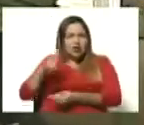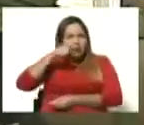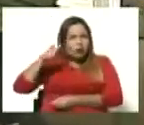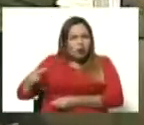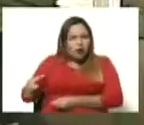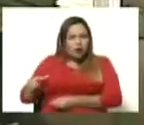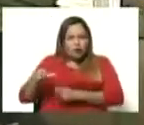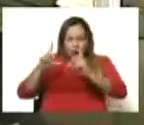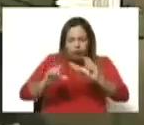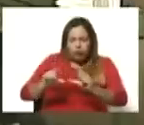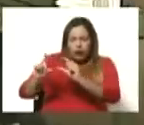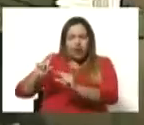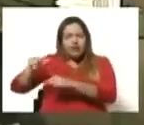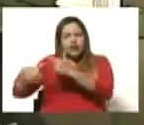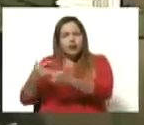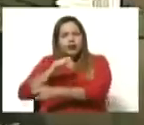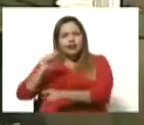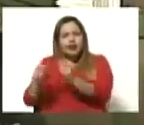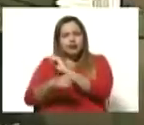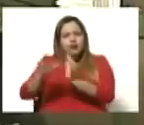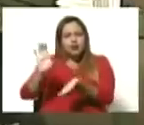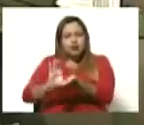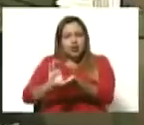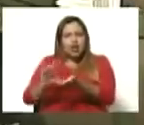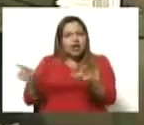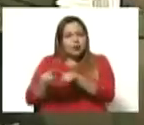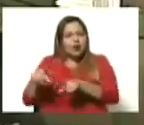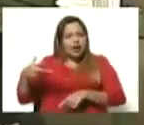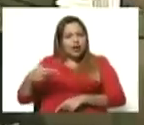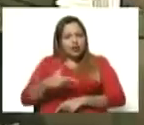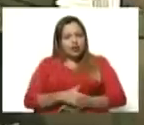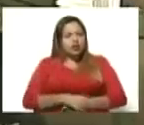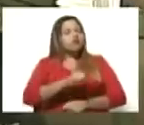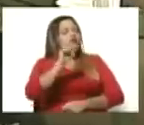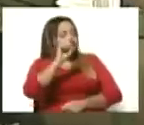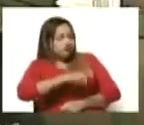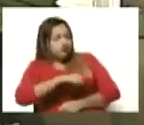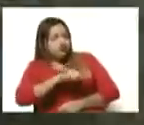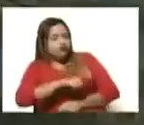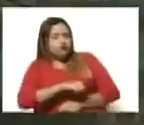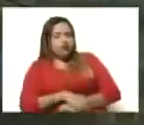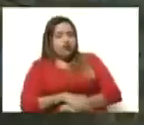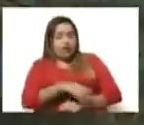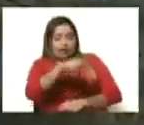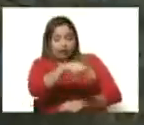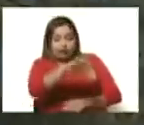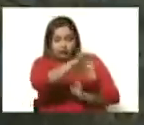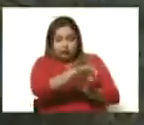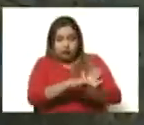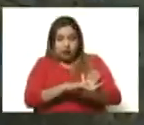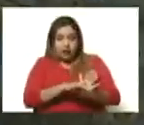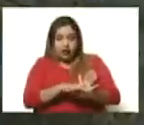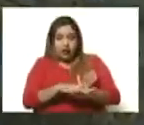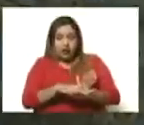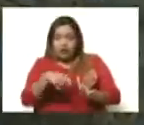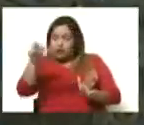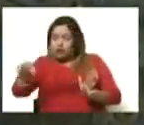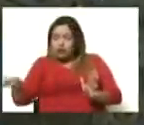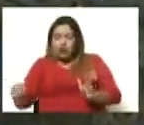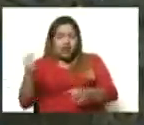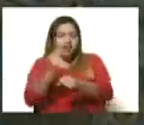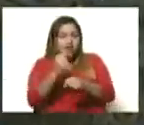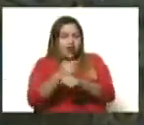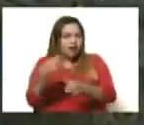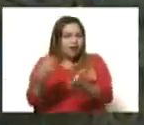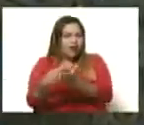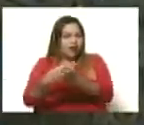que después se conformaron en ciudades, como Tejería. Correcto, pues la razón de la plantación era tener mano de obra barata, ahí a pata